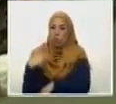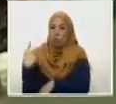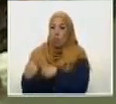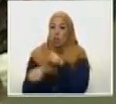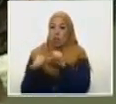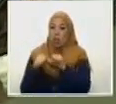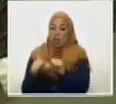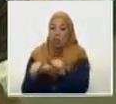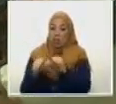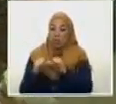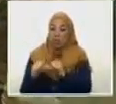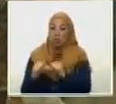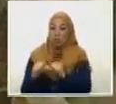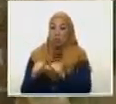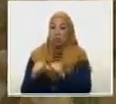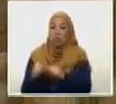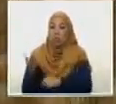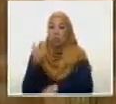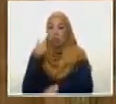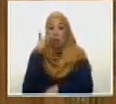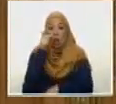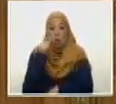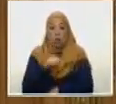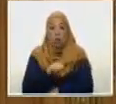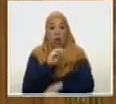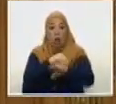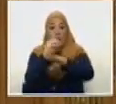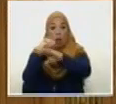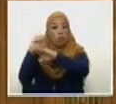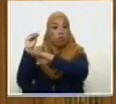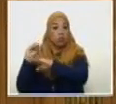destacarlo, hay que seguir advirtiendo